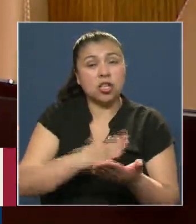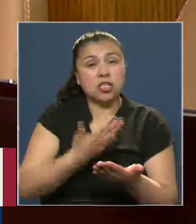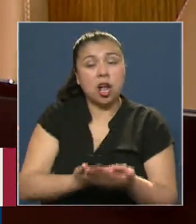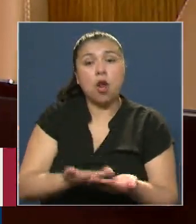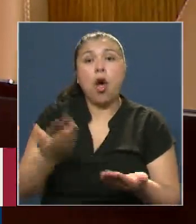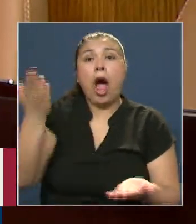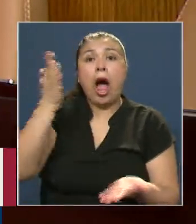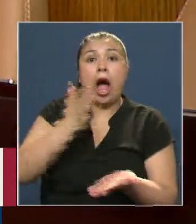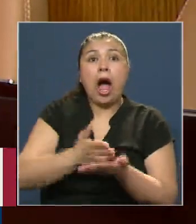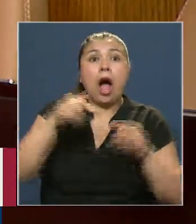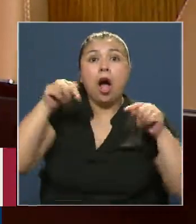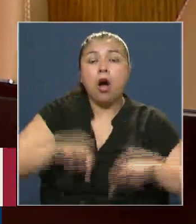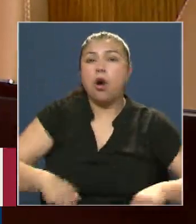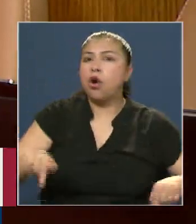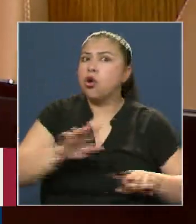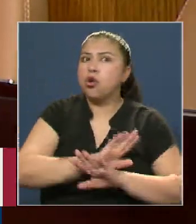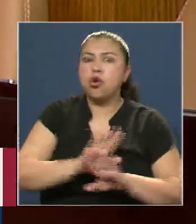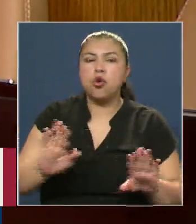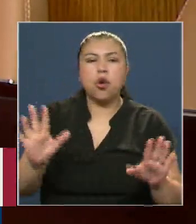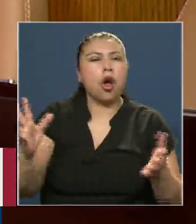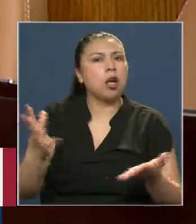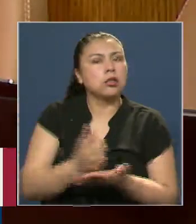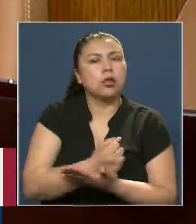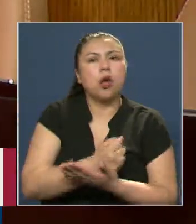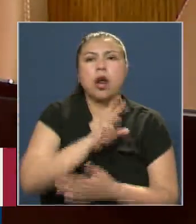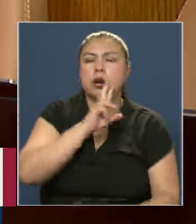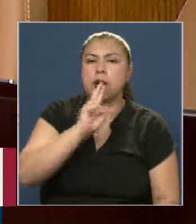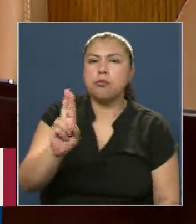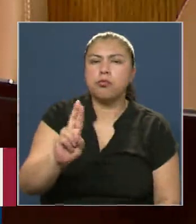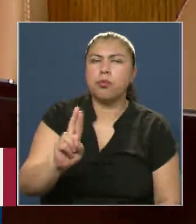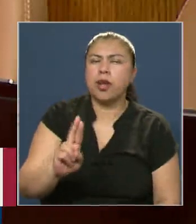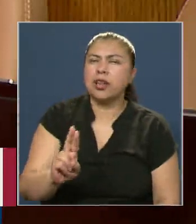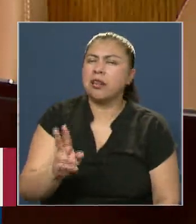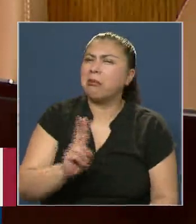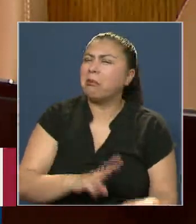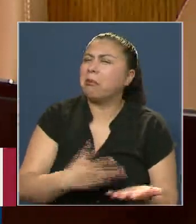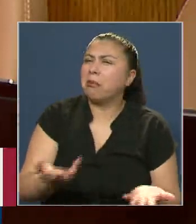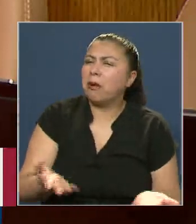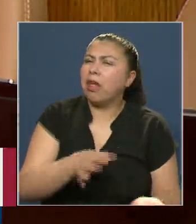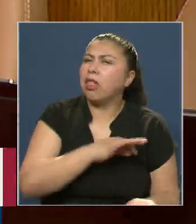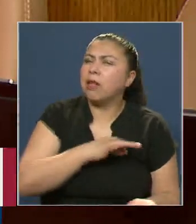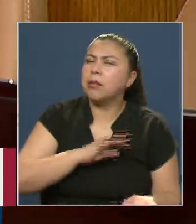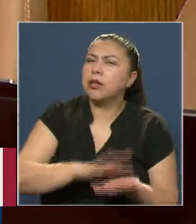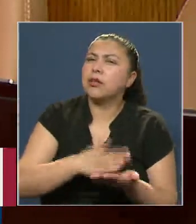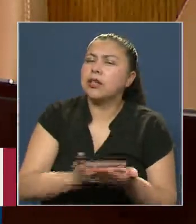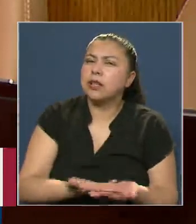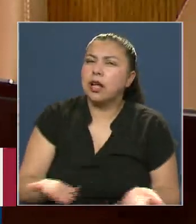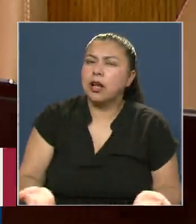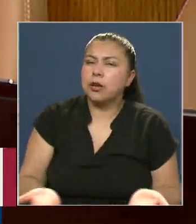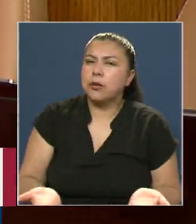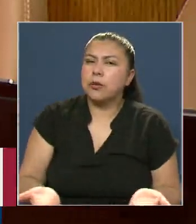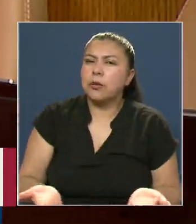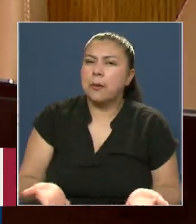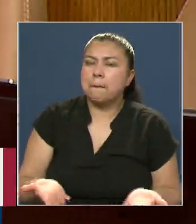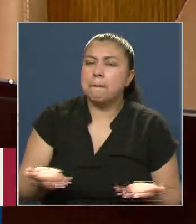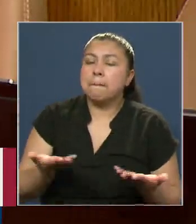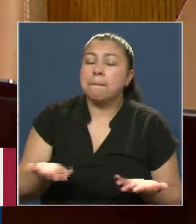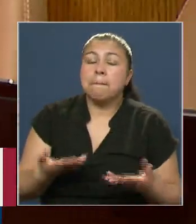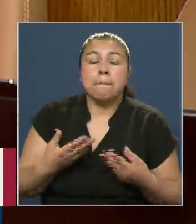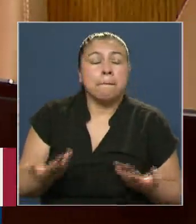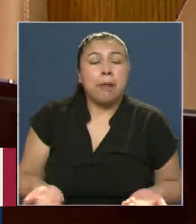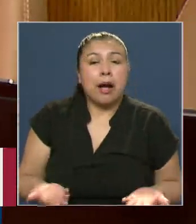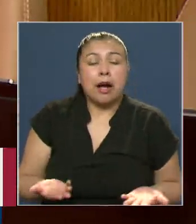hoy no hemos logrado tener respuestas concretas por parte del Ministerio de Salud para